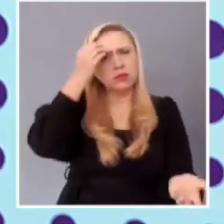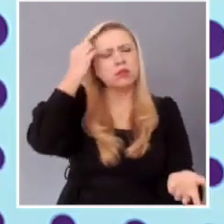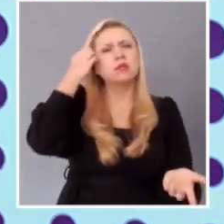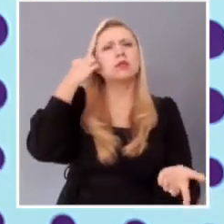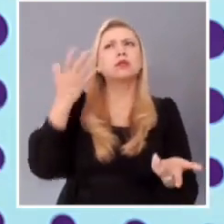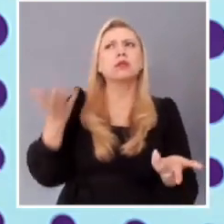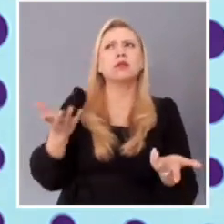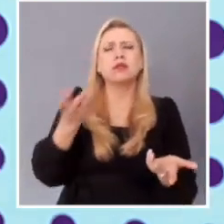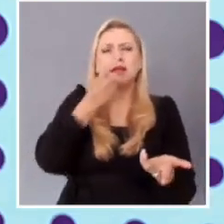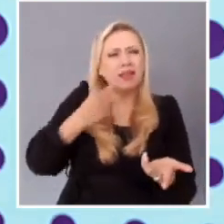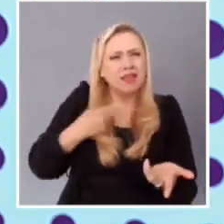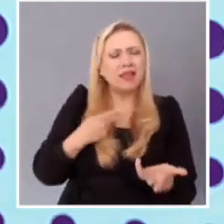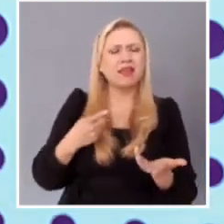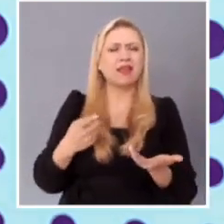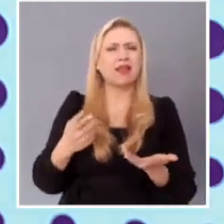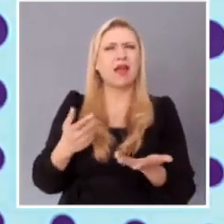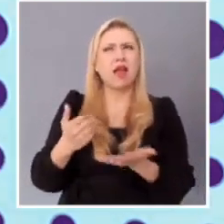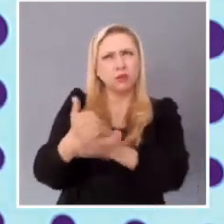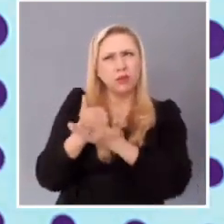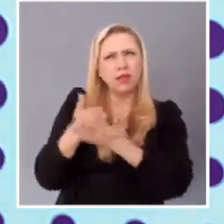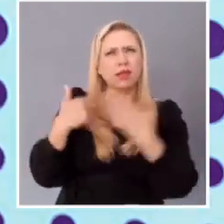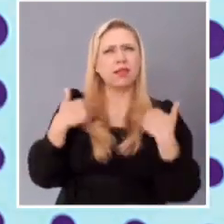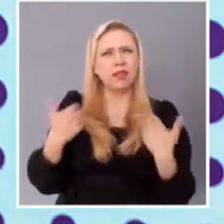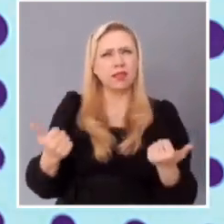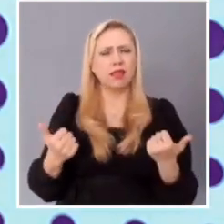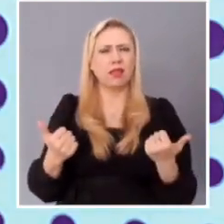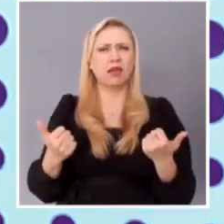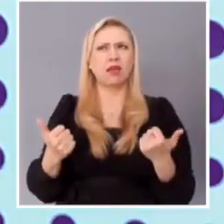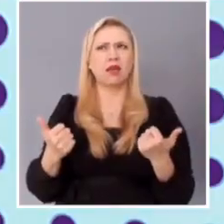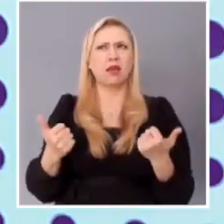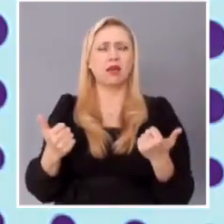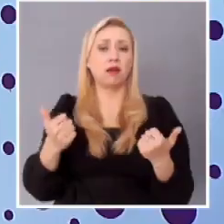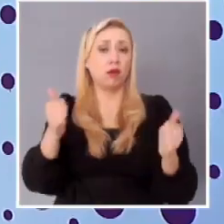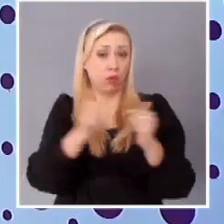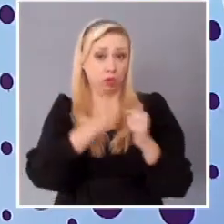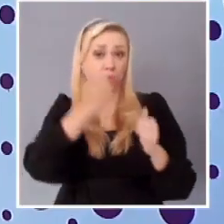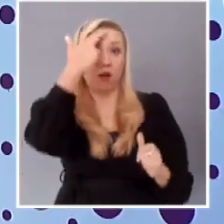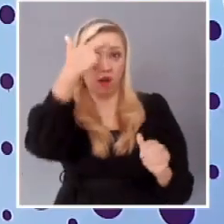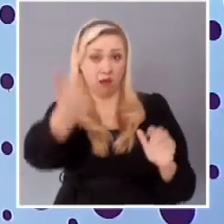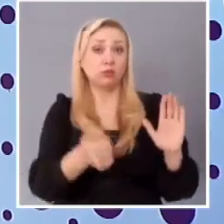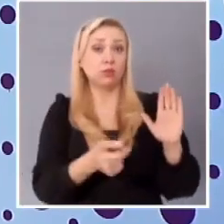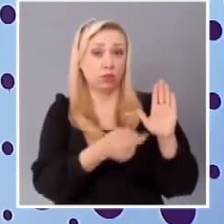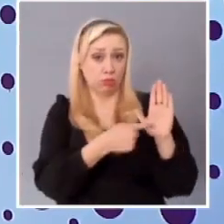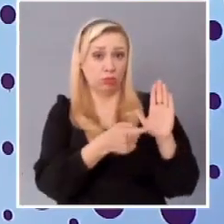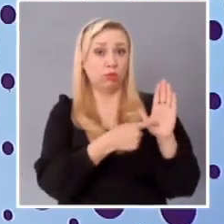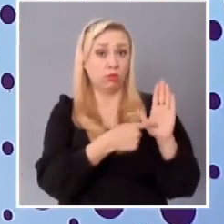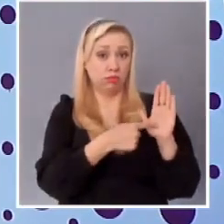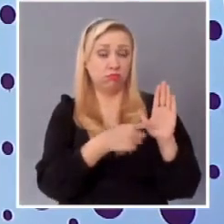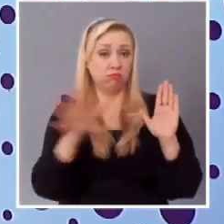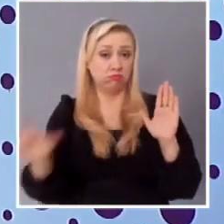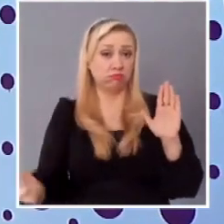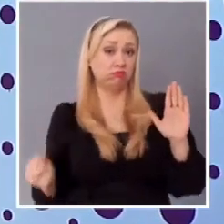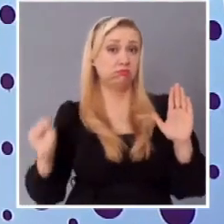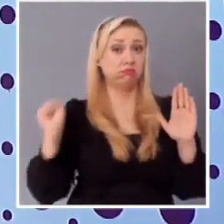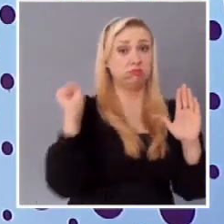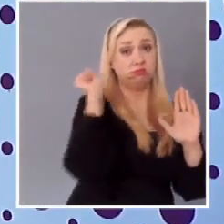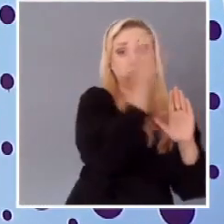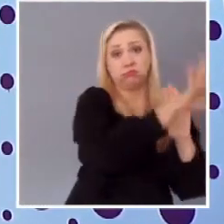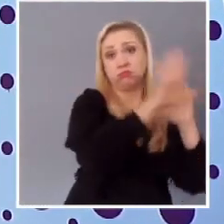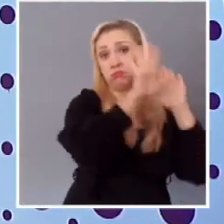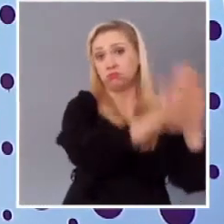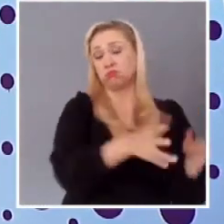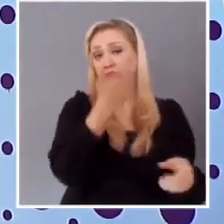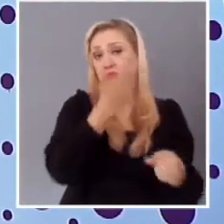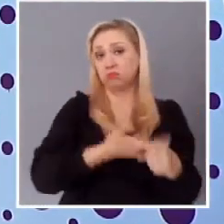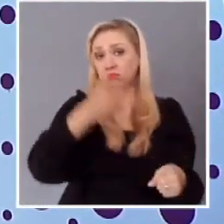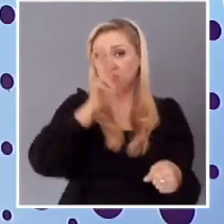en alguna situación todavía es justificada la institucionalización o la alternativa es, digamos, erradicar